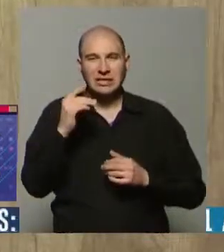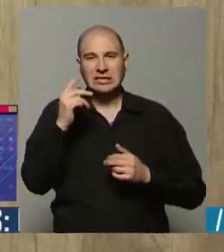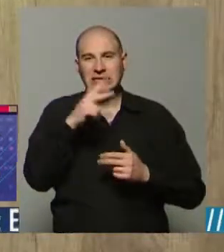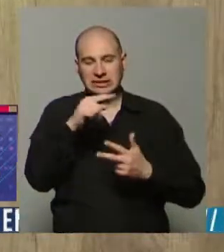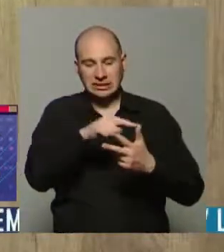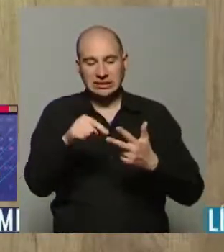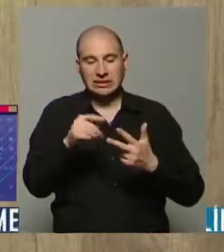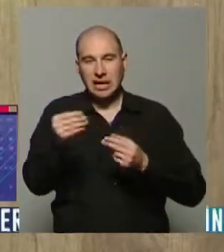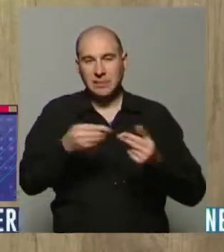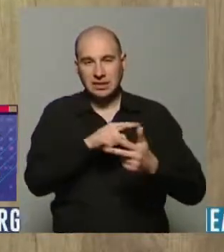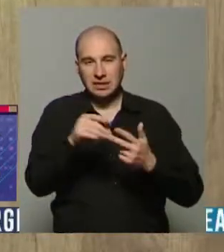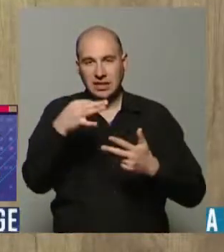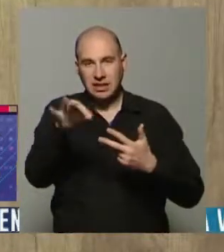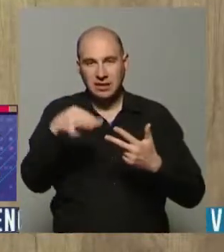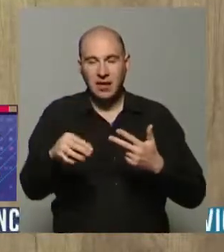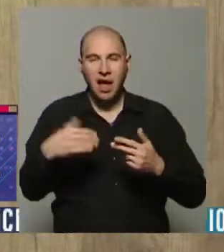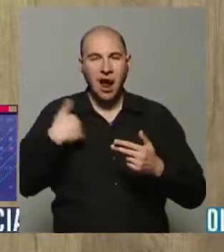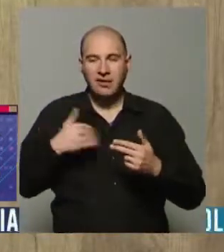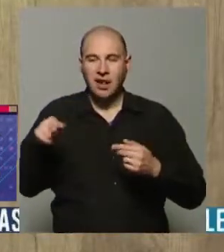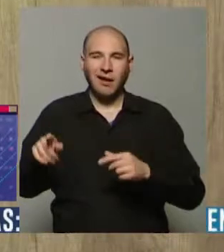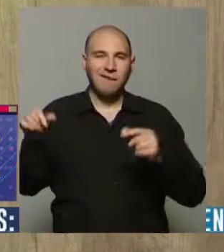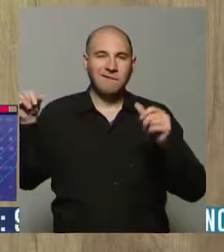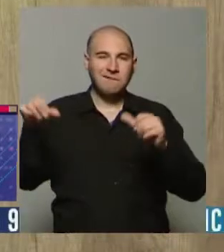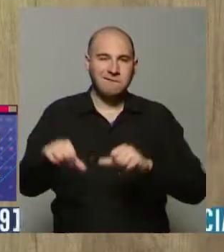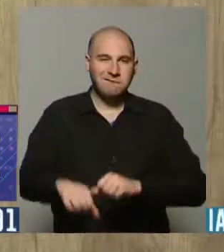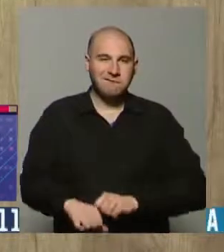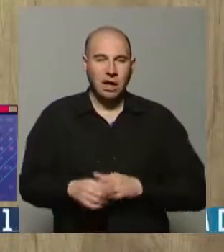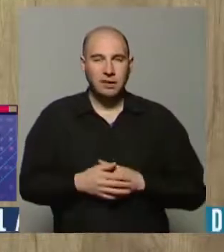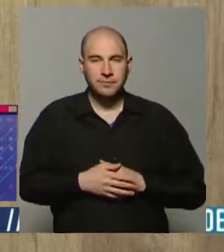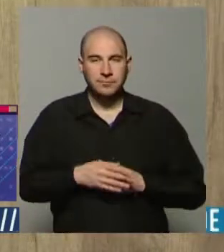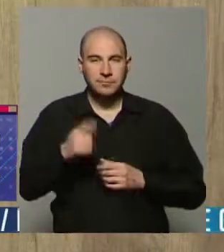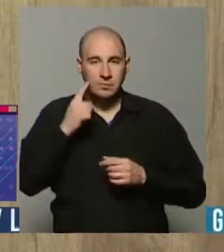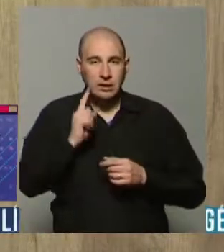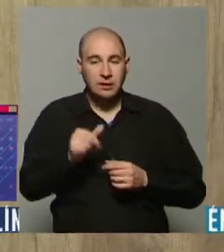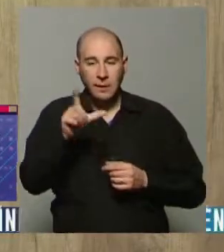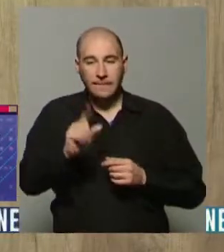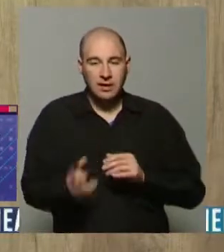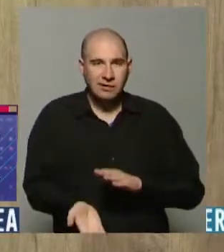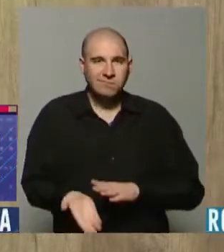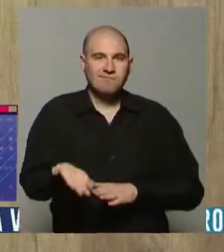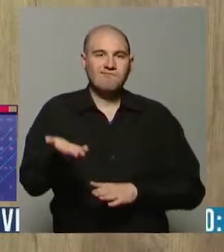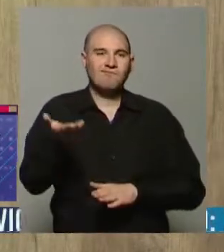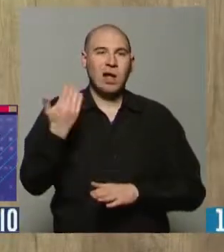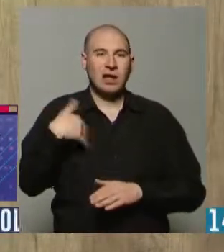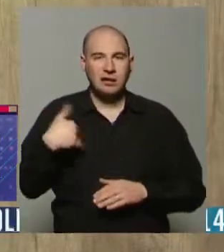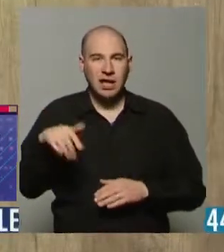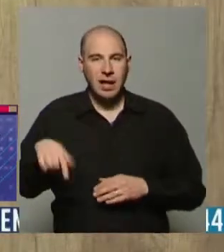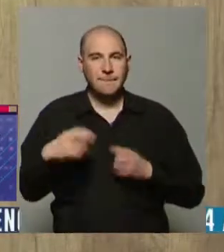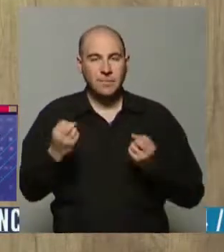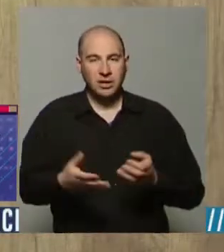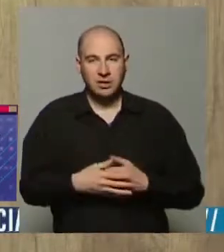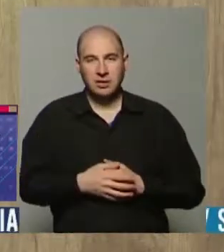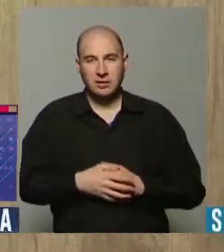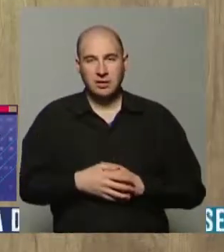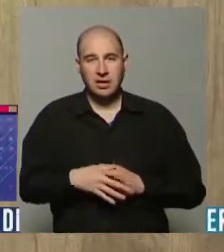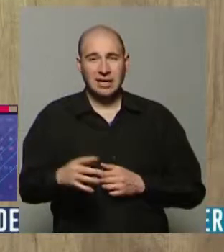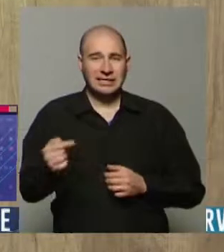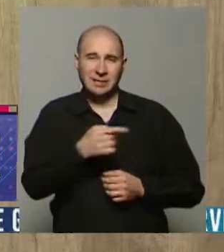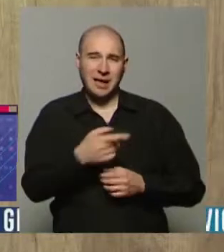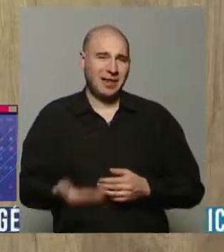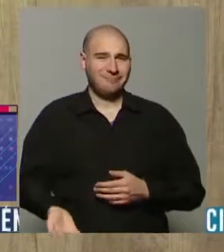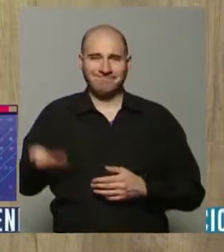último tiempo y el Banco Central está flexibilizando la emisión monetaria, la base monetaria y esto evidentemente preocupa al